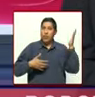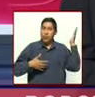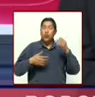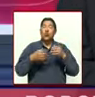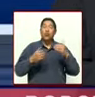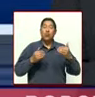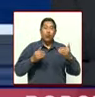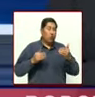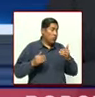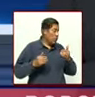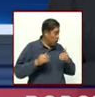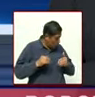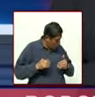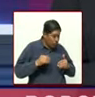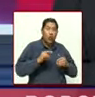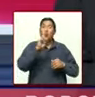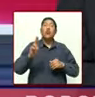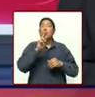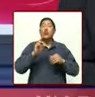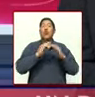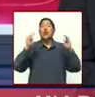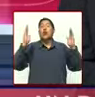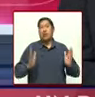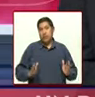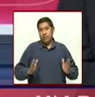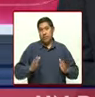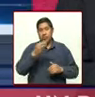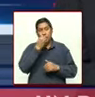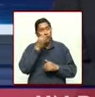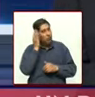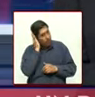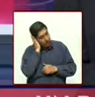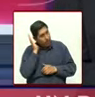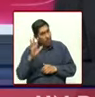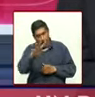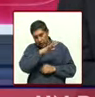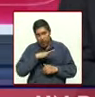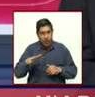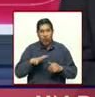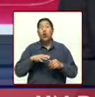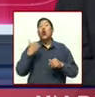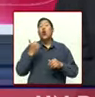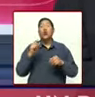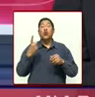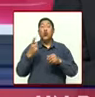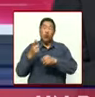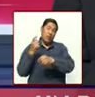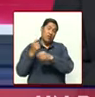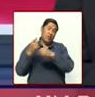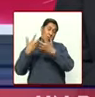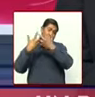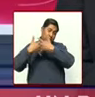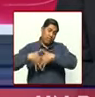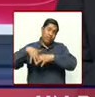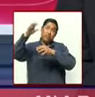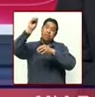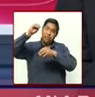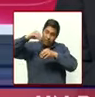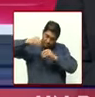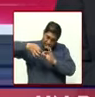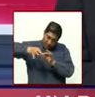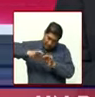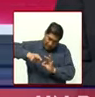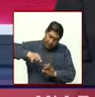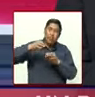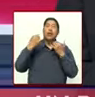robot humanoide creado específicamente para el uso doméstico. A diferencia de otros robots que suelen destinarse a tareas industriales o de atención al cliente,